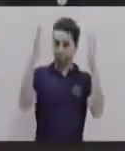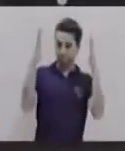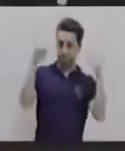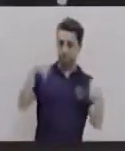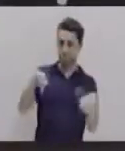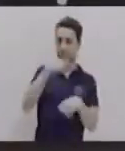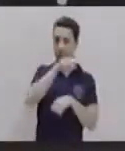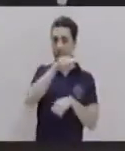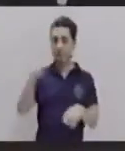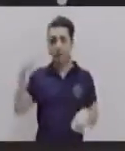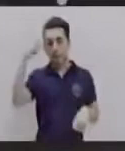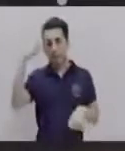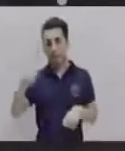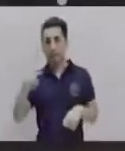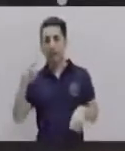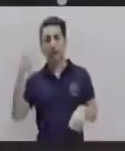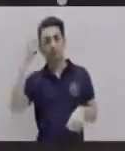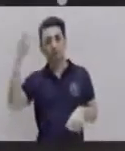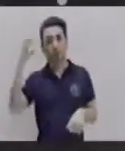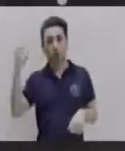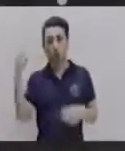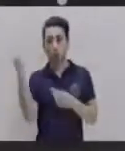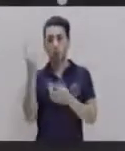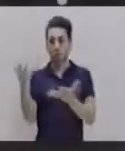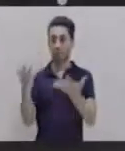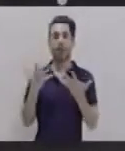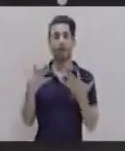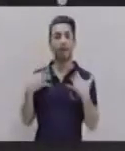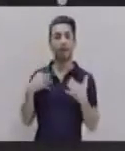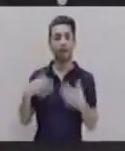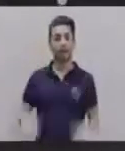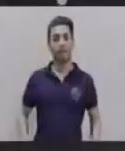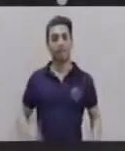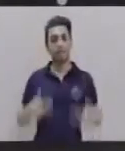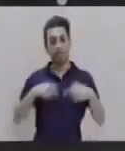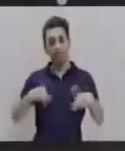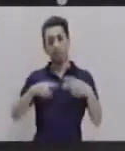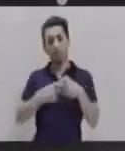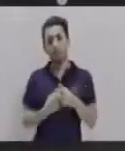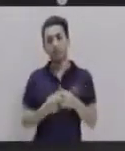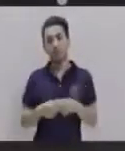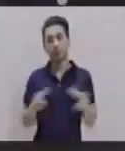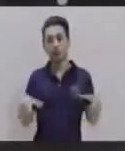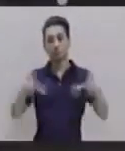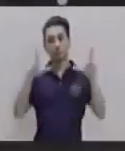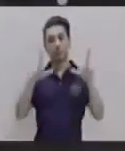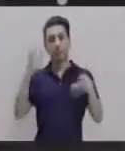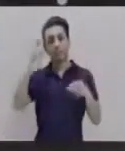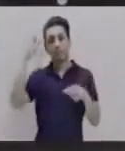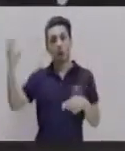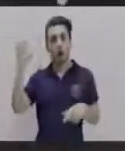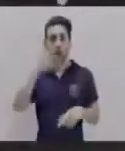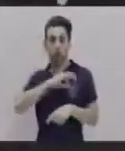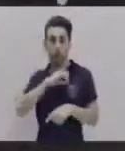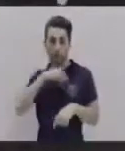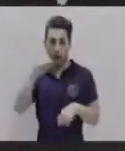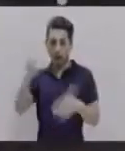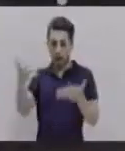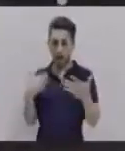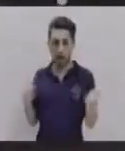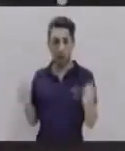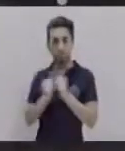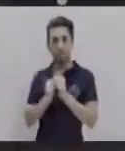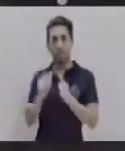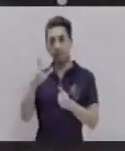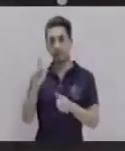Conmemorando la semana, el Día del Psicólogo y la importancia en nuestras vidas, damos inicio al segmento de apoyo psicosocial. Es por eso que hoy nos acompañará la